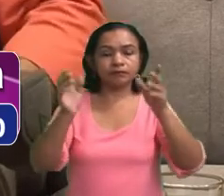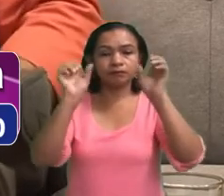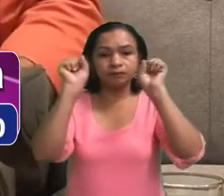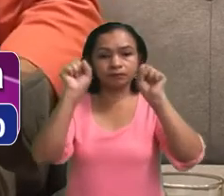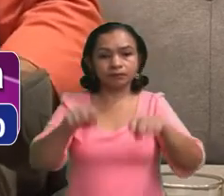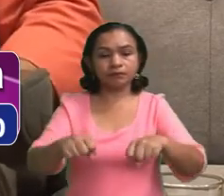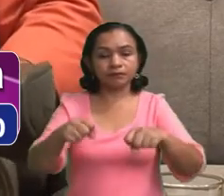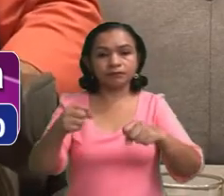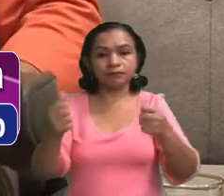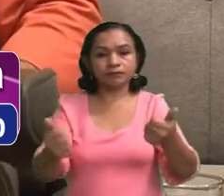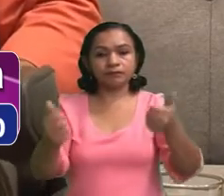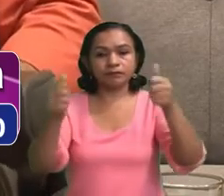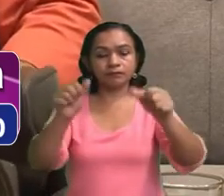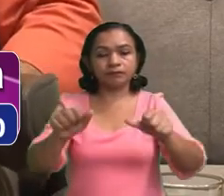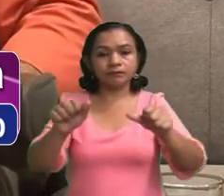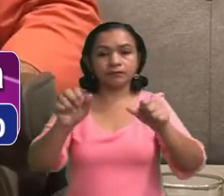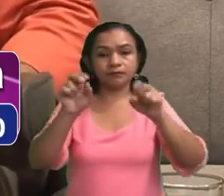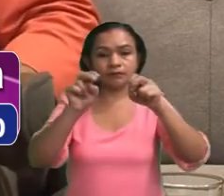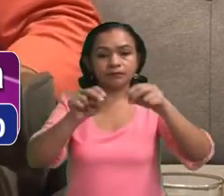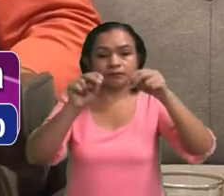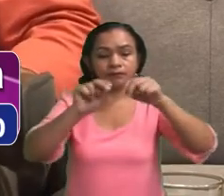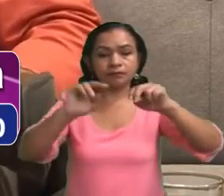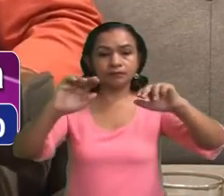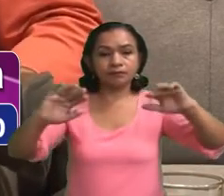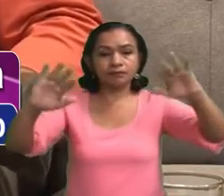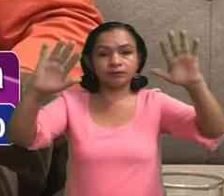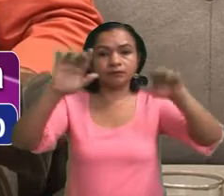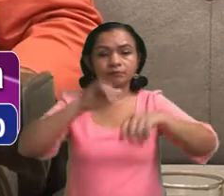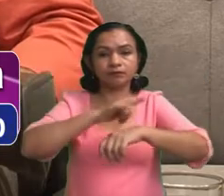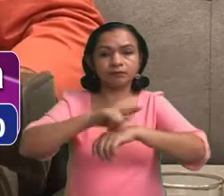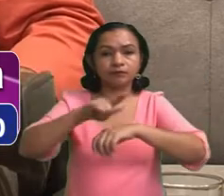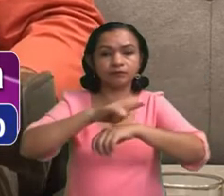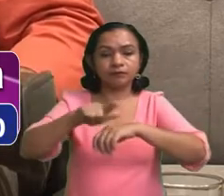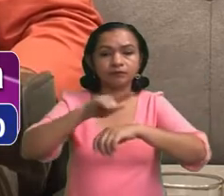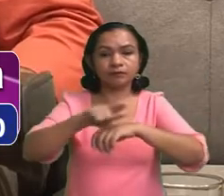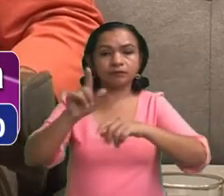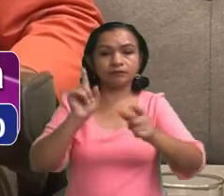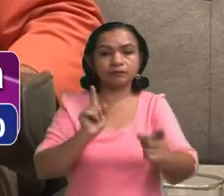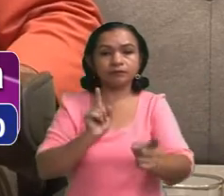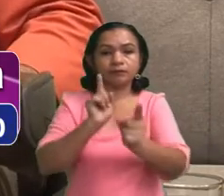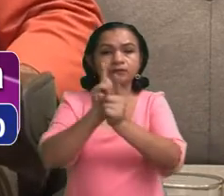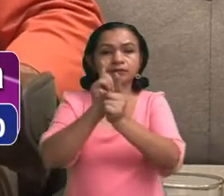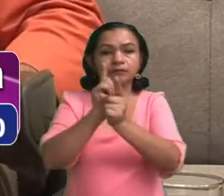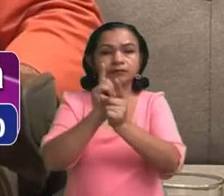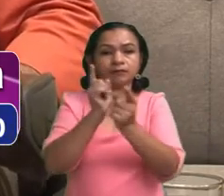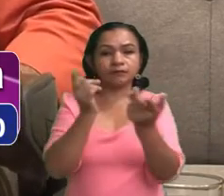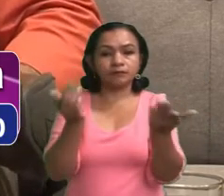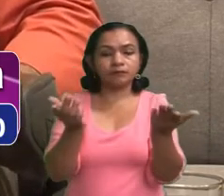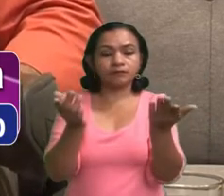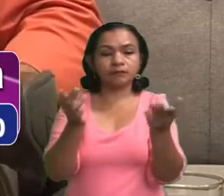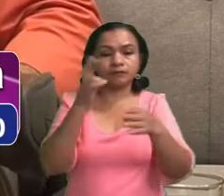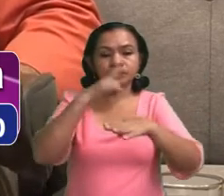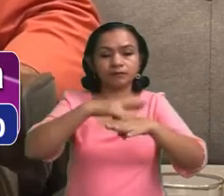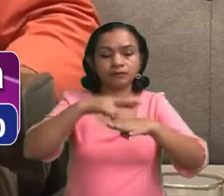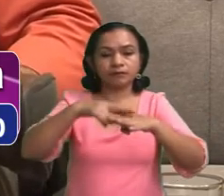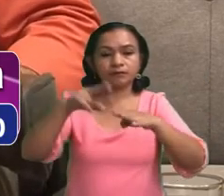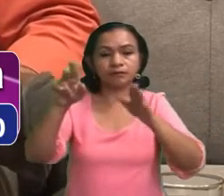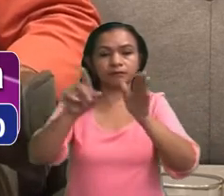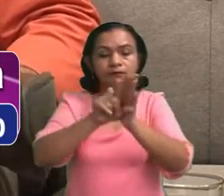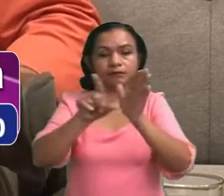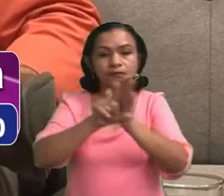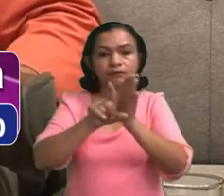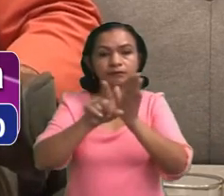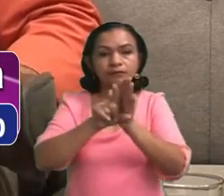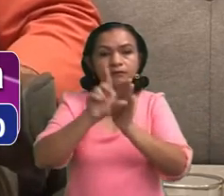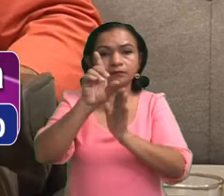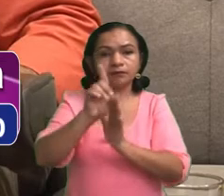de acuerdo a la naturaleza de la norma que busca, ¿verdad?, encontrar esa norma o la